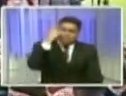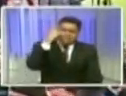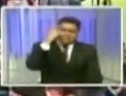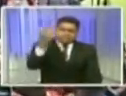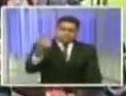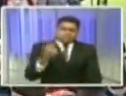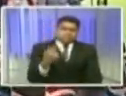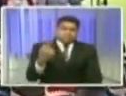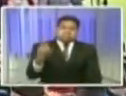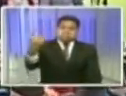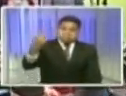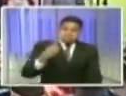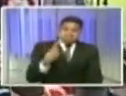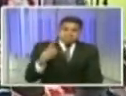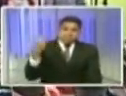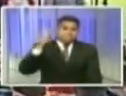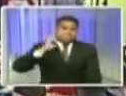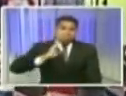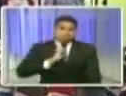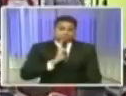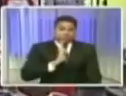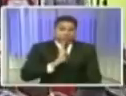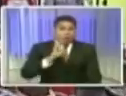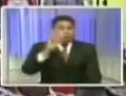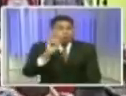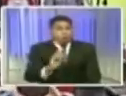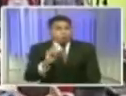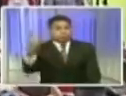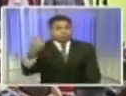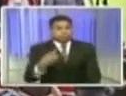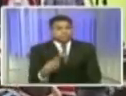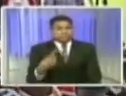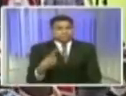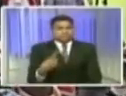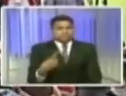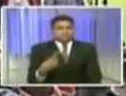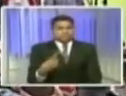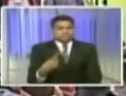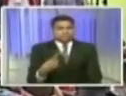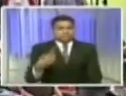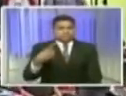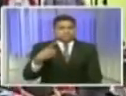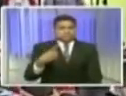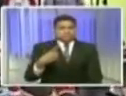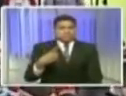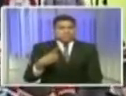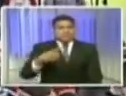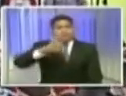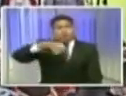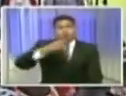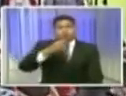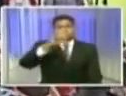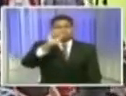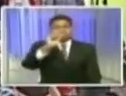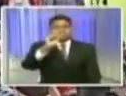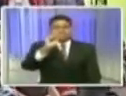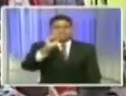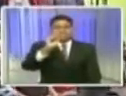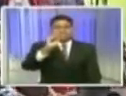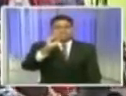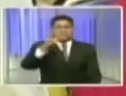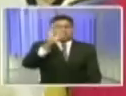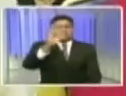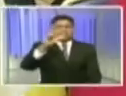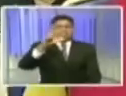viene Bolívar, por ahí viene José Félix Rivas, Antonio José de Sucre está llamando jóvenes para